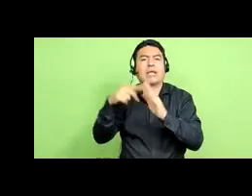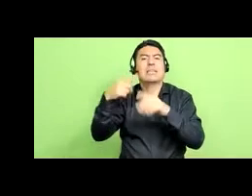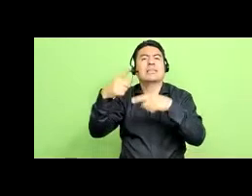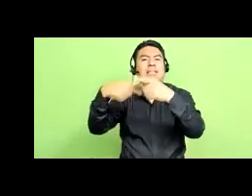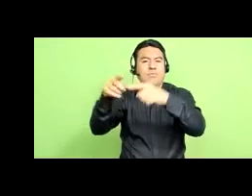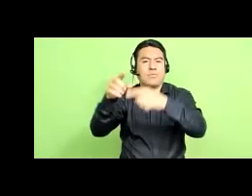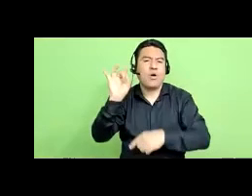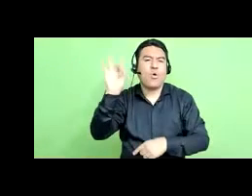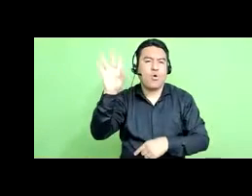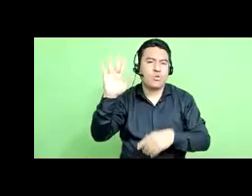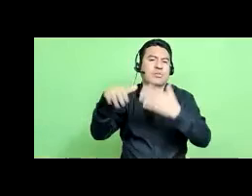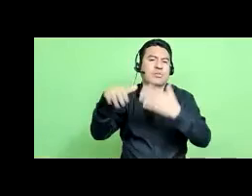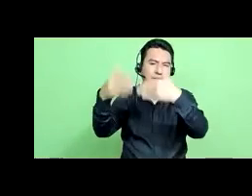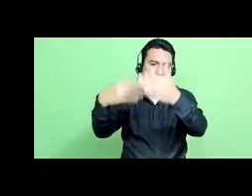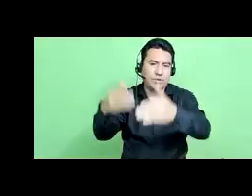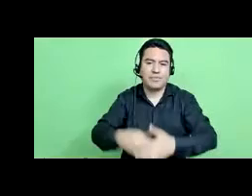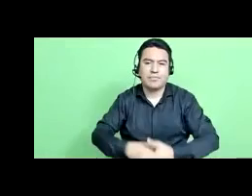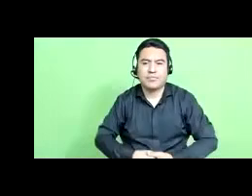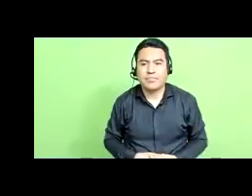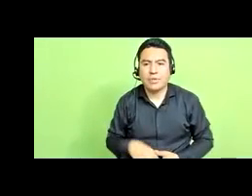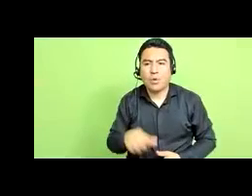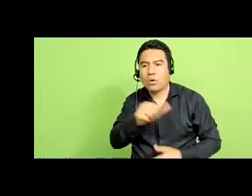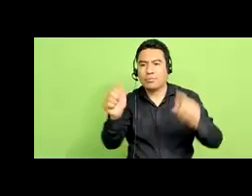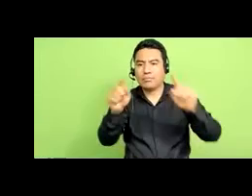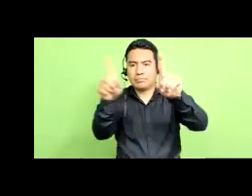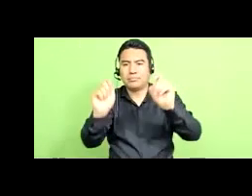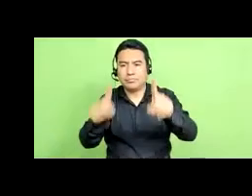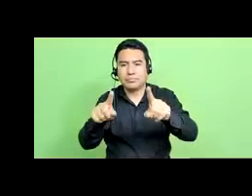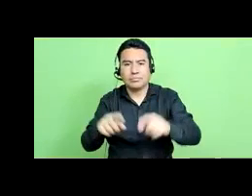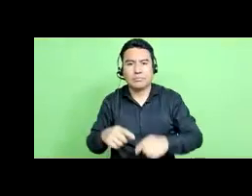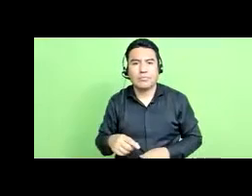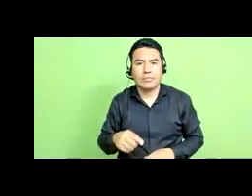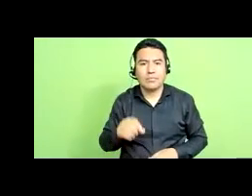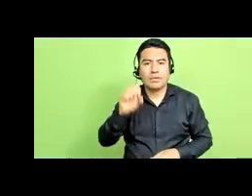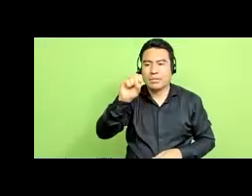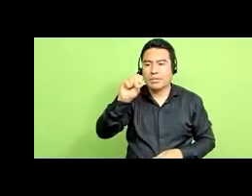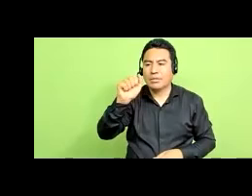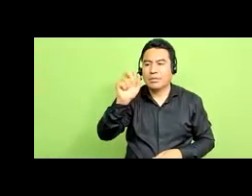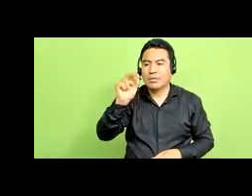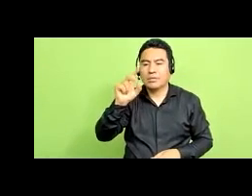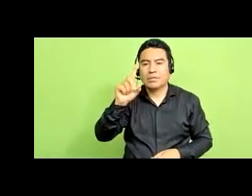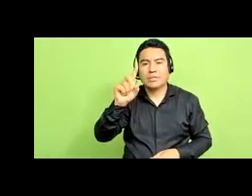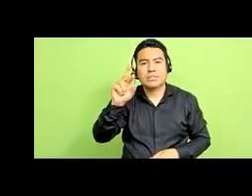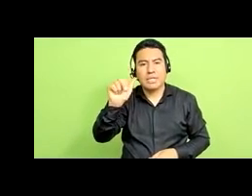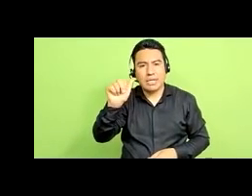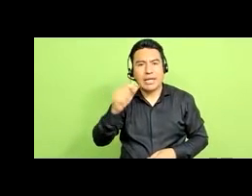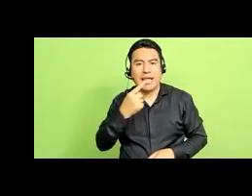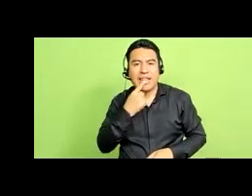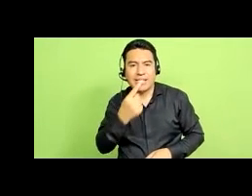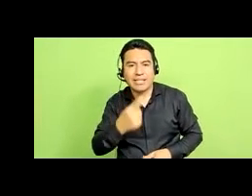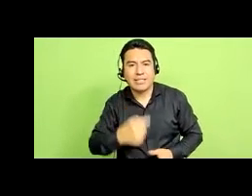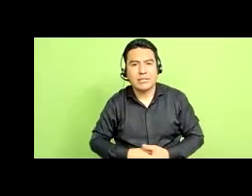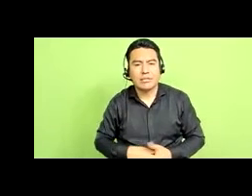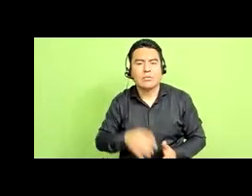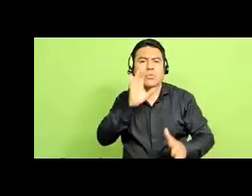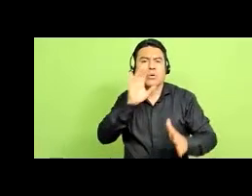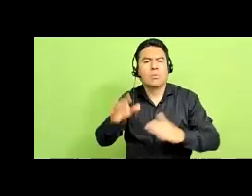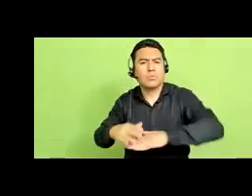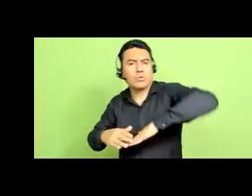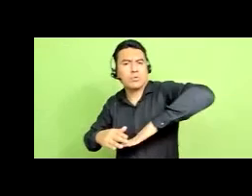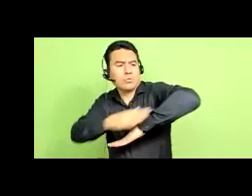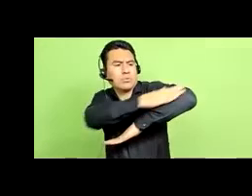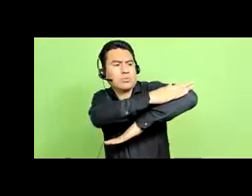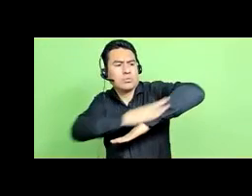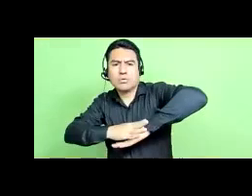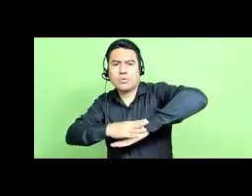gracias variable otra consulta sandra bolaños de ourense callao señala qué pasará con las rampas ya construidas que